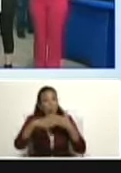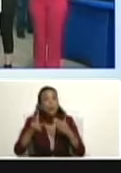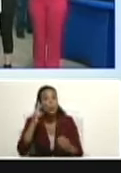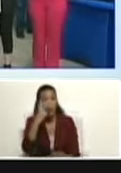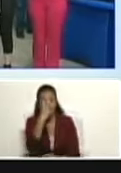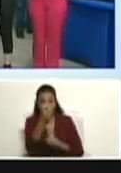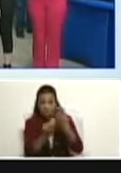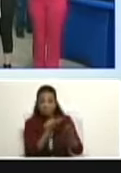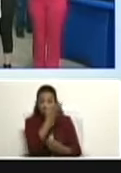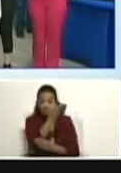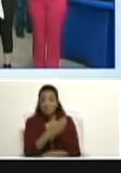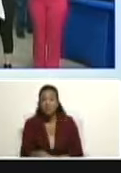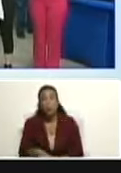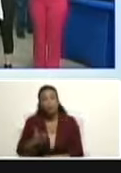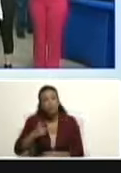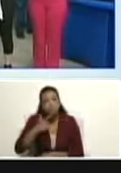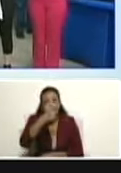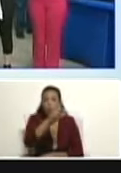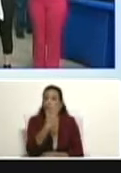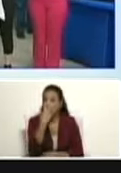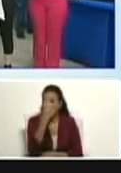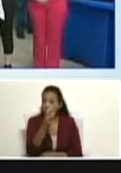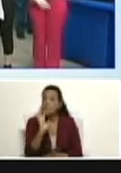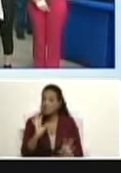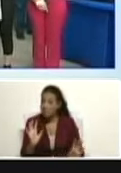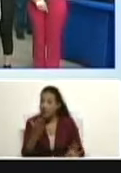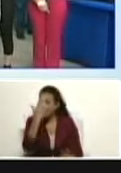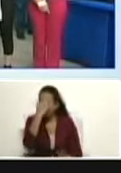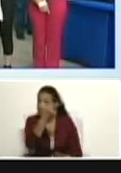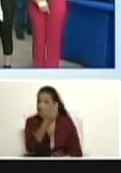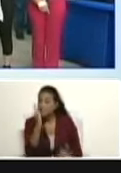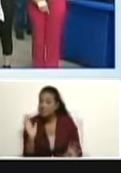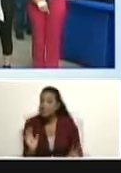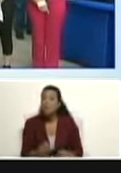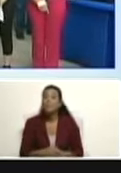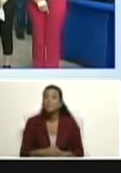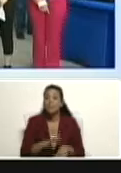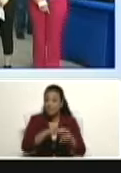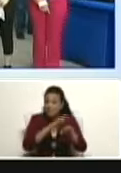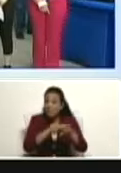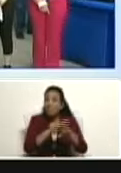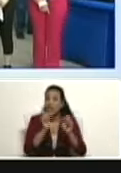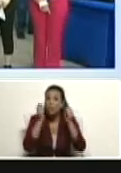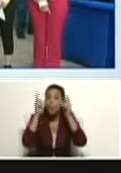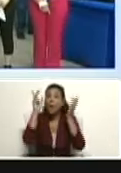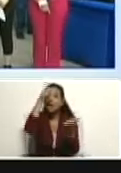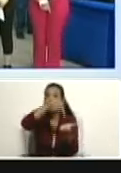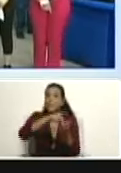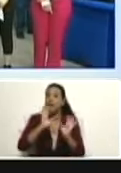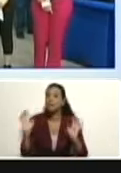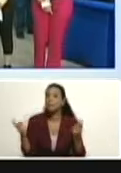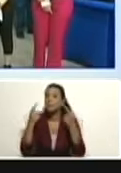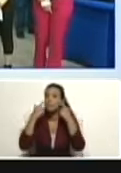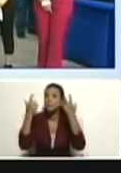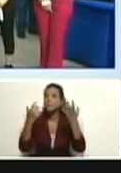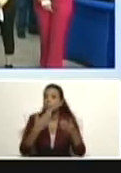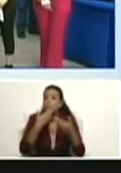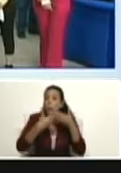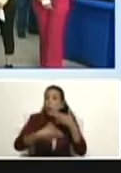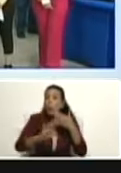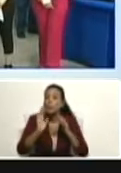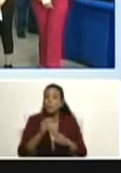allá. Víctor, ya sabes para qué. De sorpresa. Pronto,